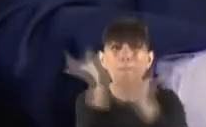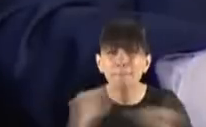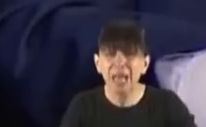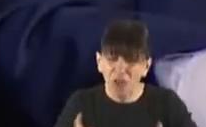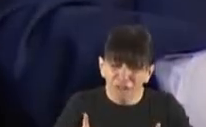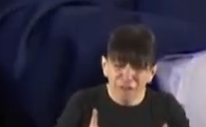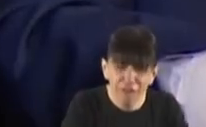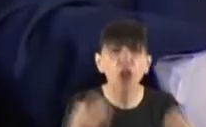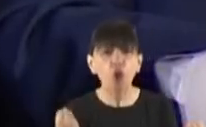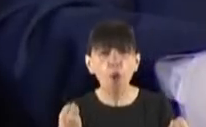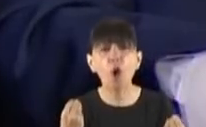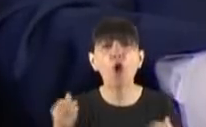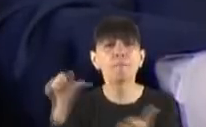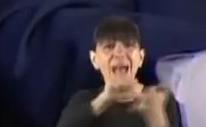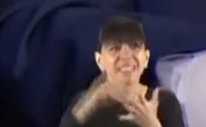Pero no fue lo que ocurrió.